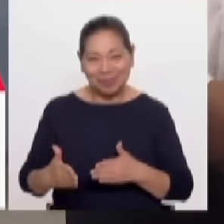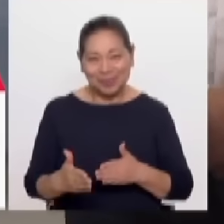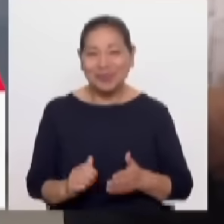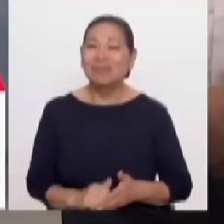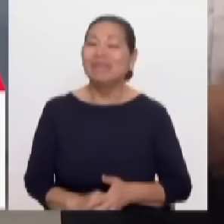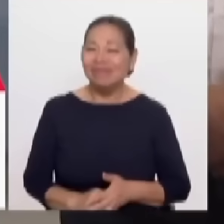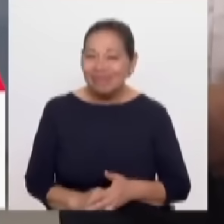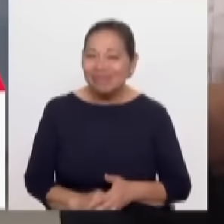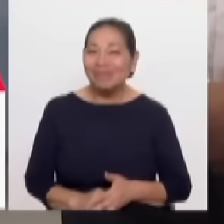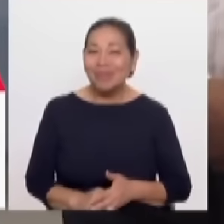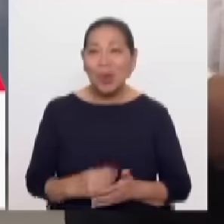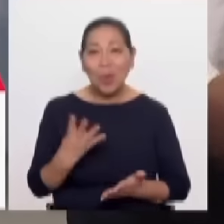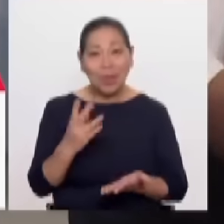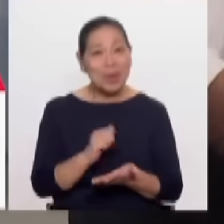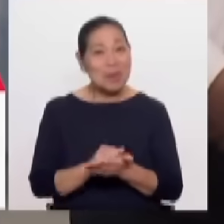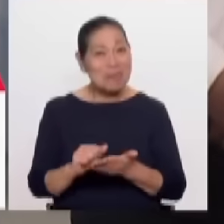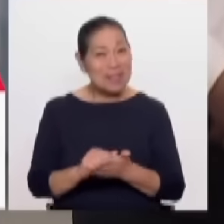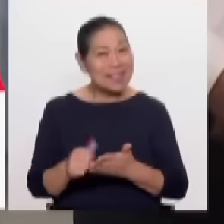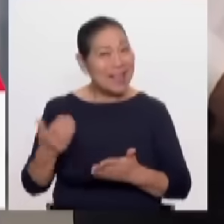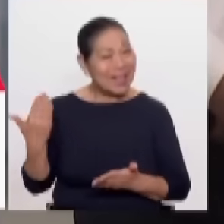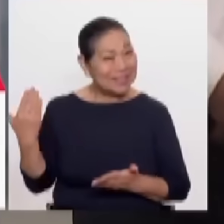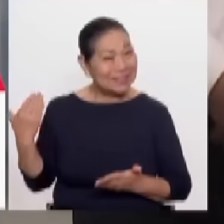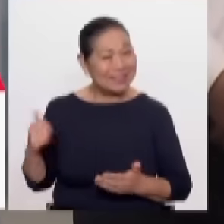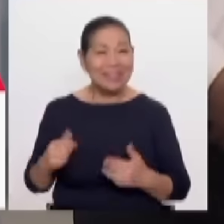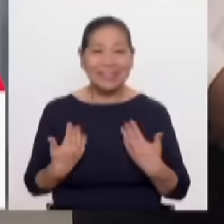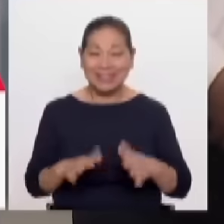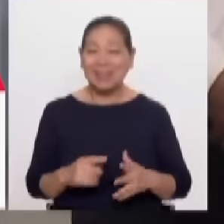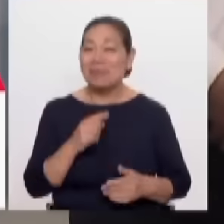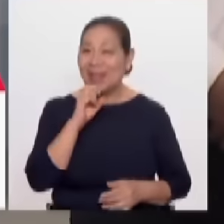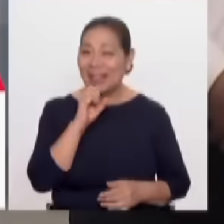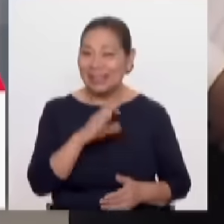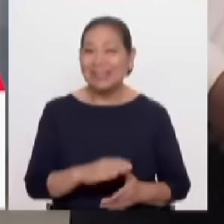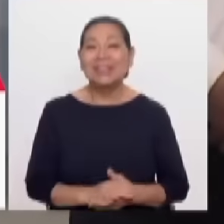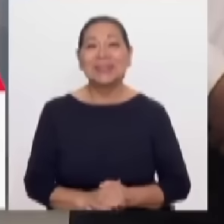hace 4 meses habíamos dicho.